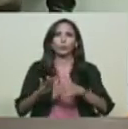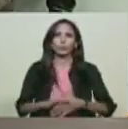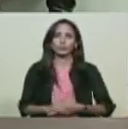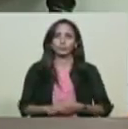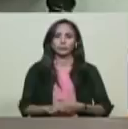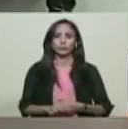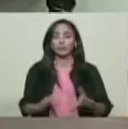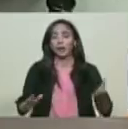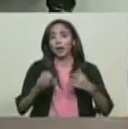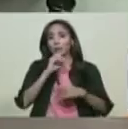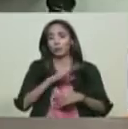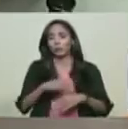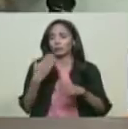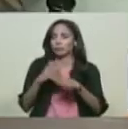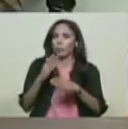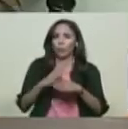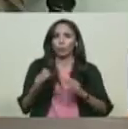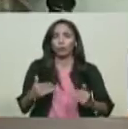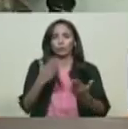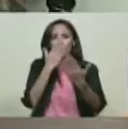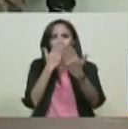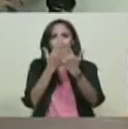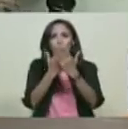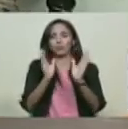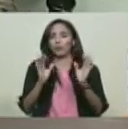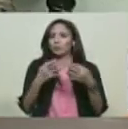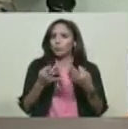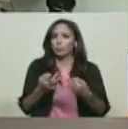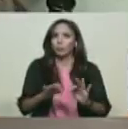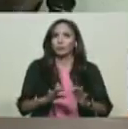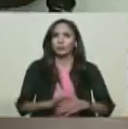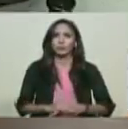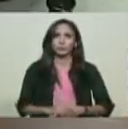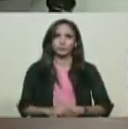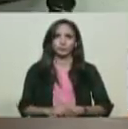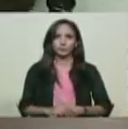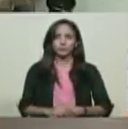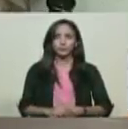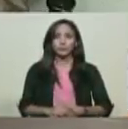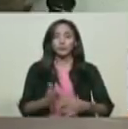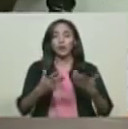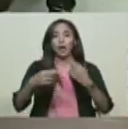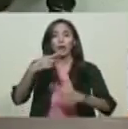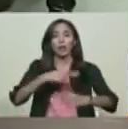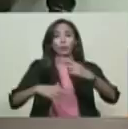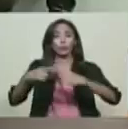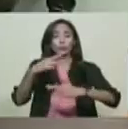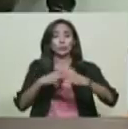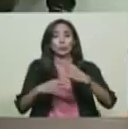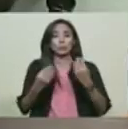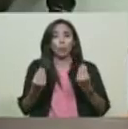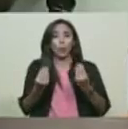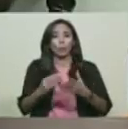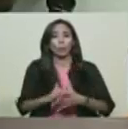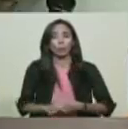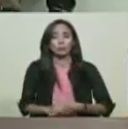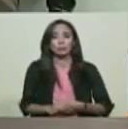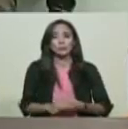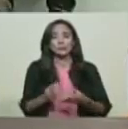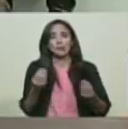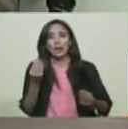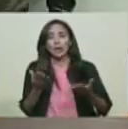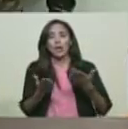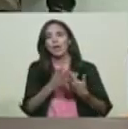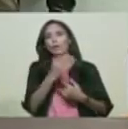historia le pone. Me tocó esa circunstancia. Una revolución socialista, una revolución basada en